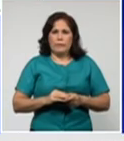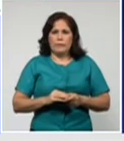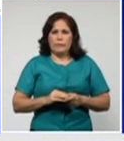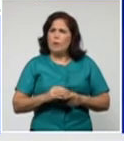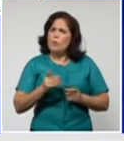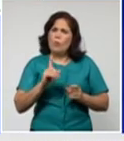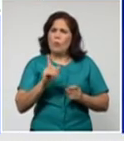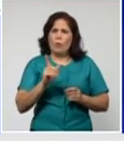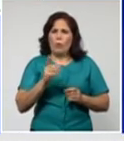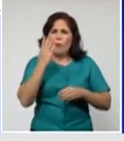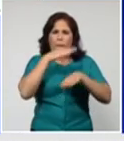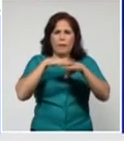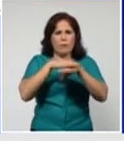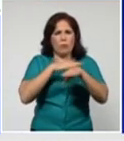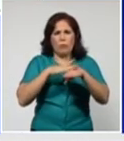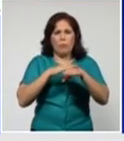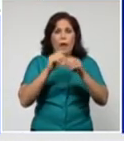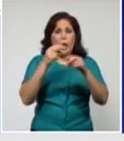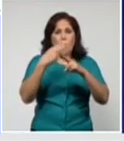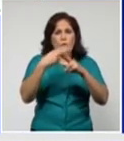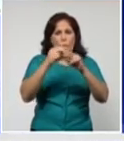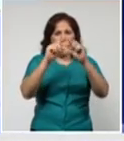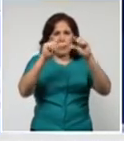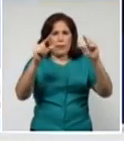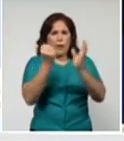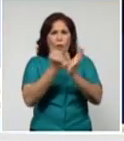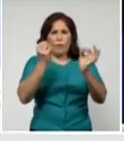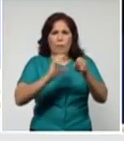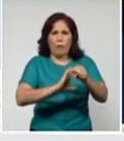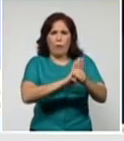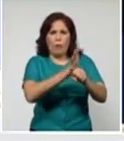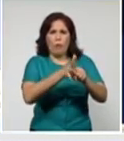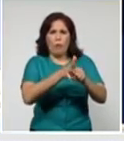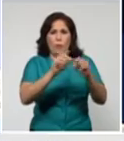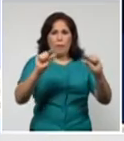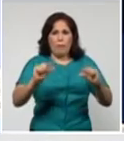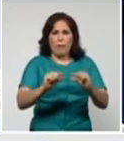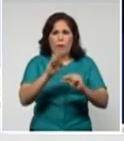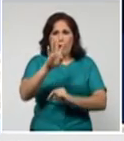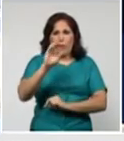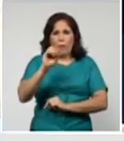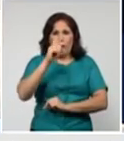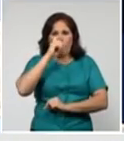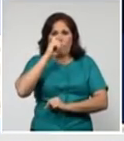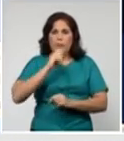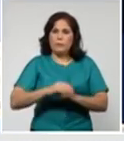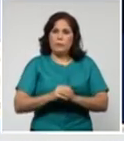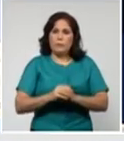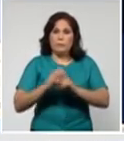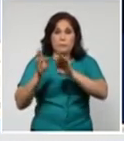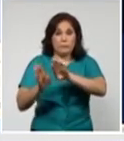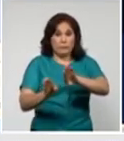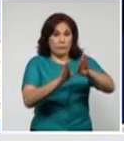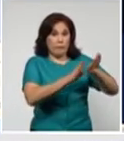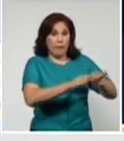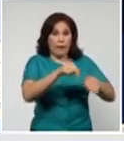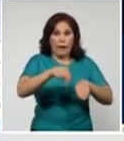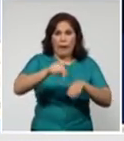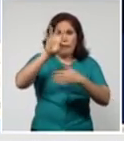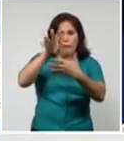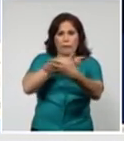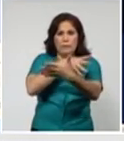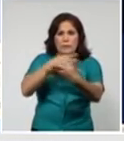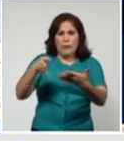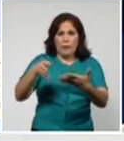eso. El título es ese, confirmados de COVID en menores de 40 años. ¿Qué es lo que en este gráfico se puede